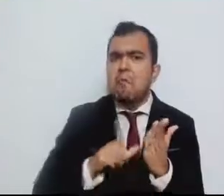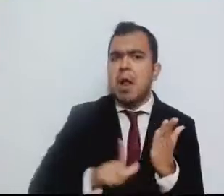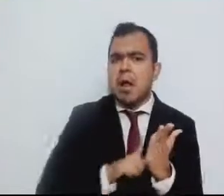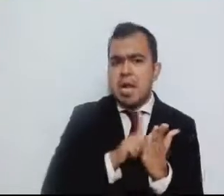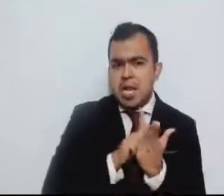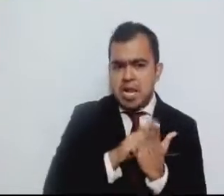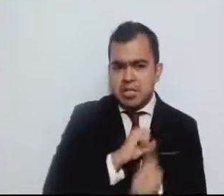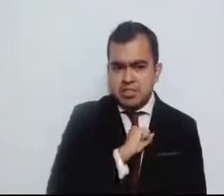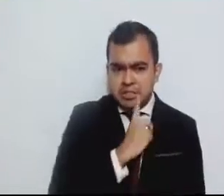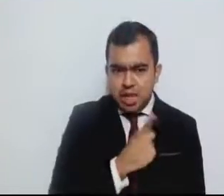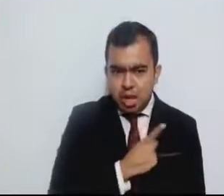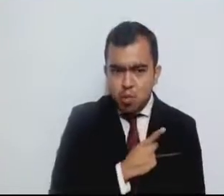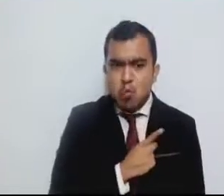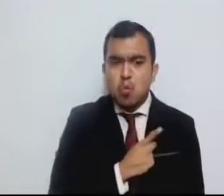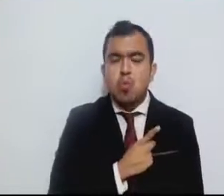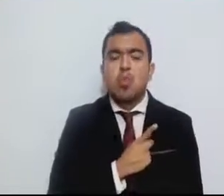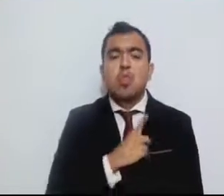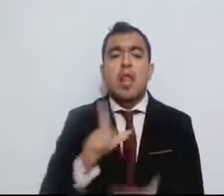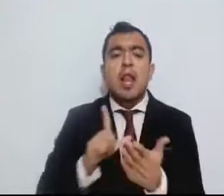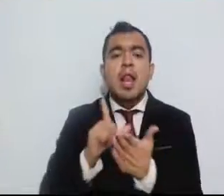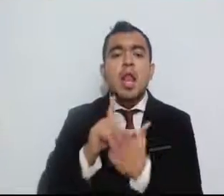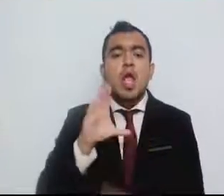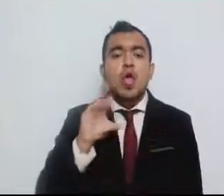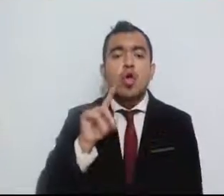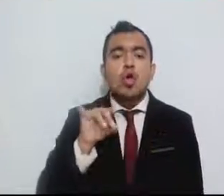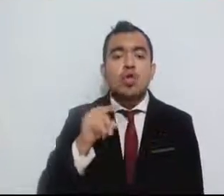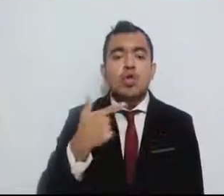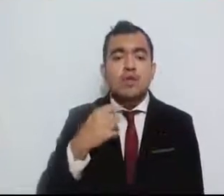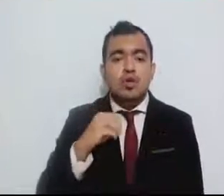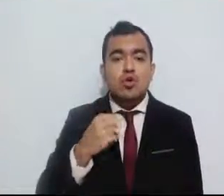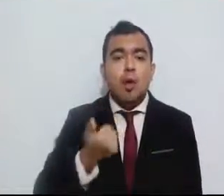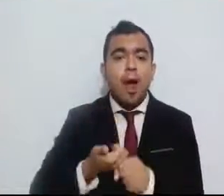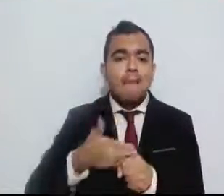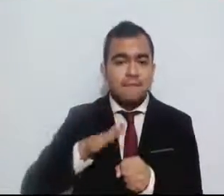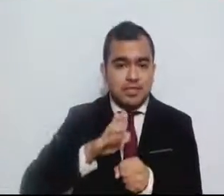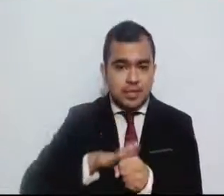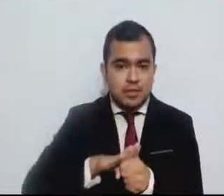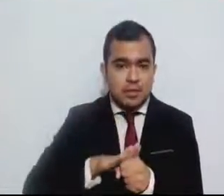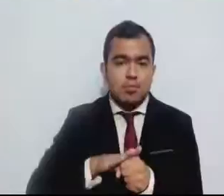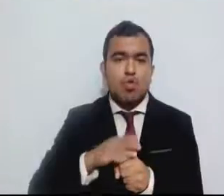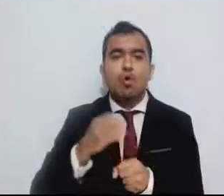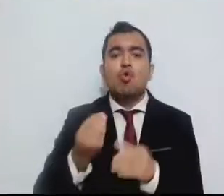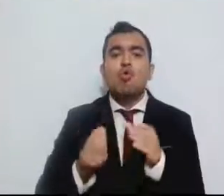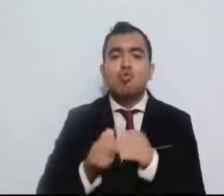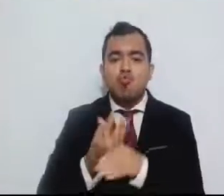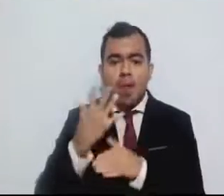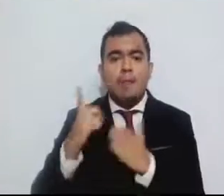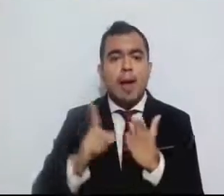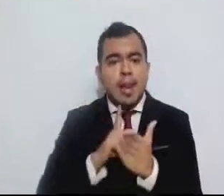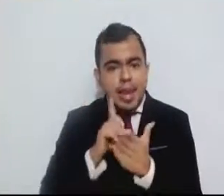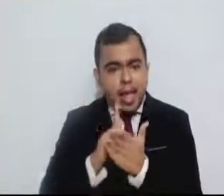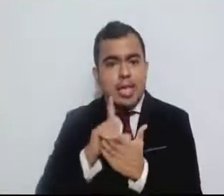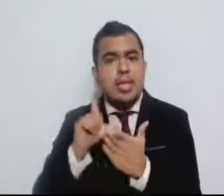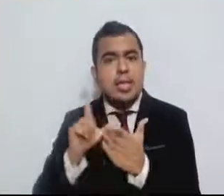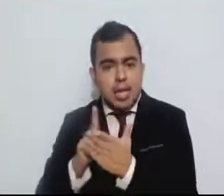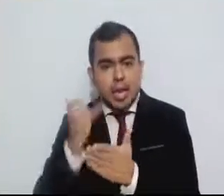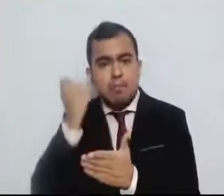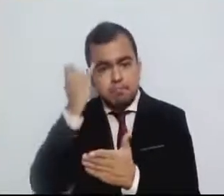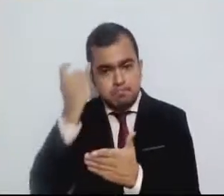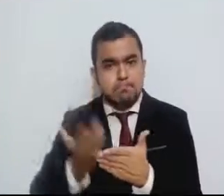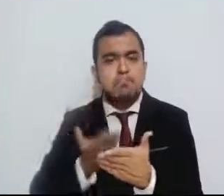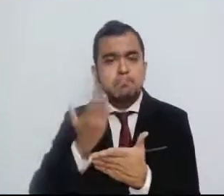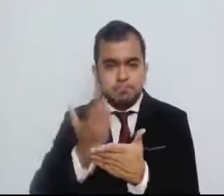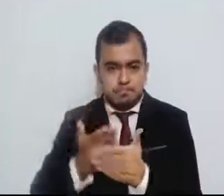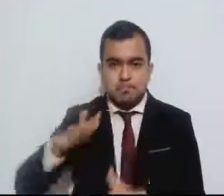el código administrativo, realizar nuevas leyes, como ya aquí se ha planteado, pero nosotros lo